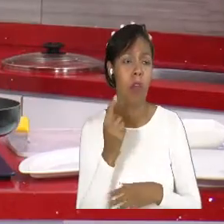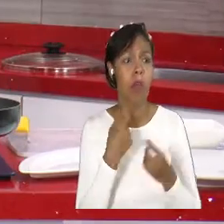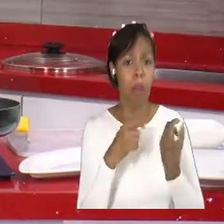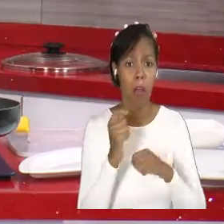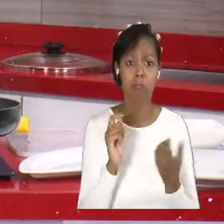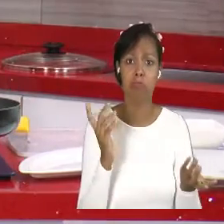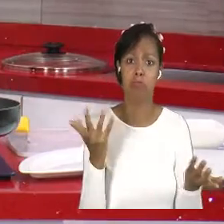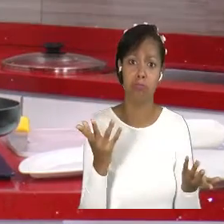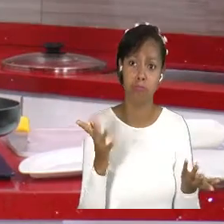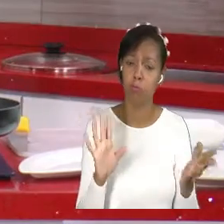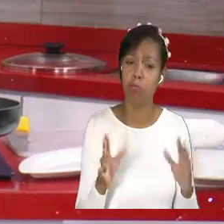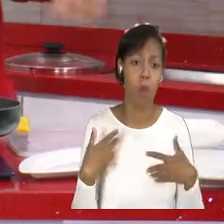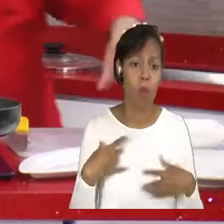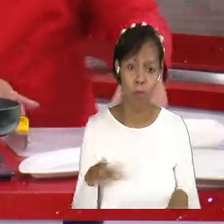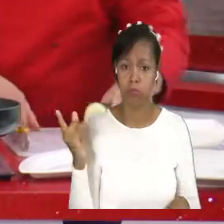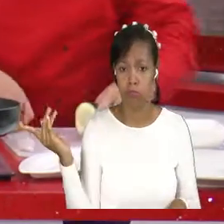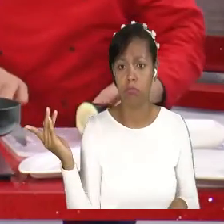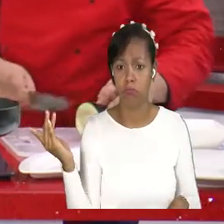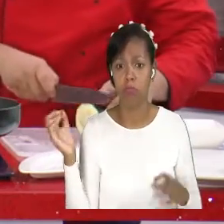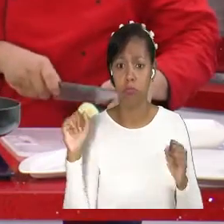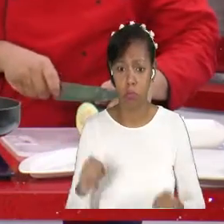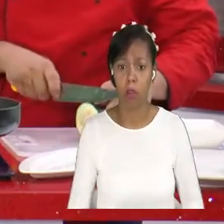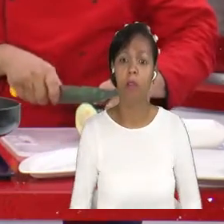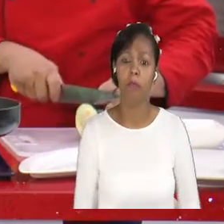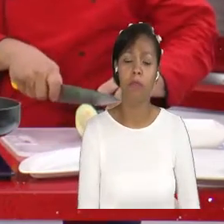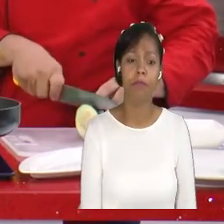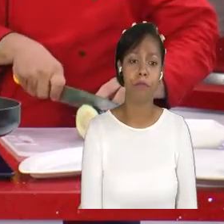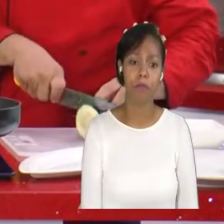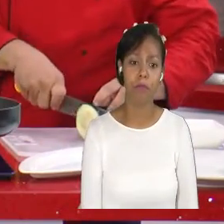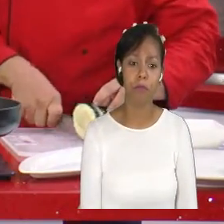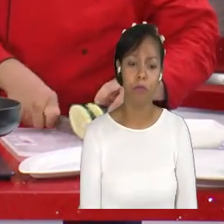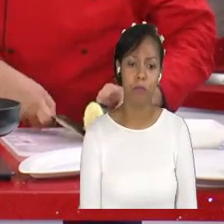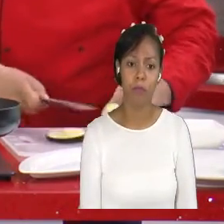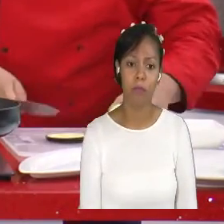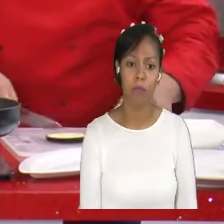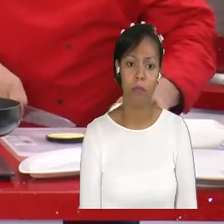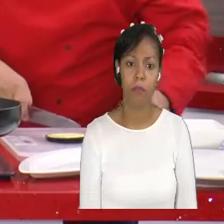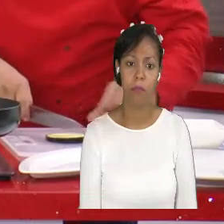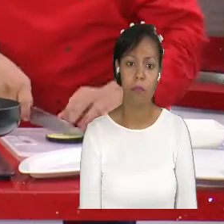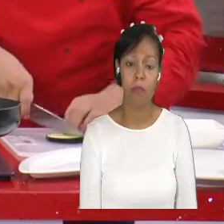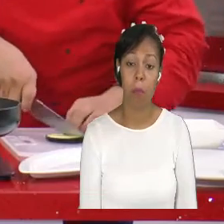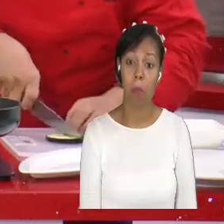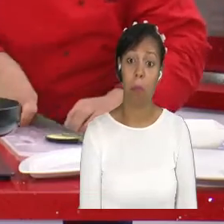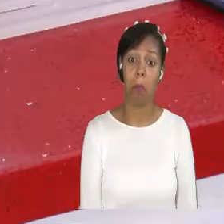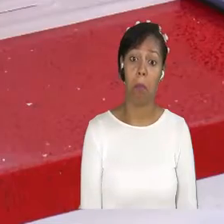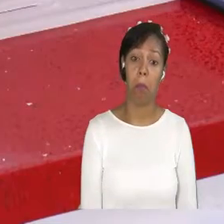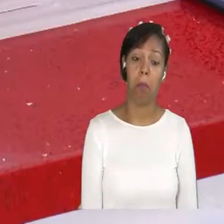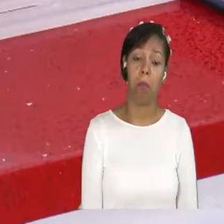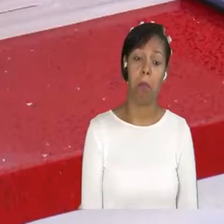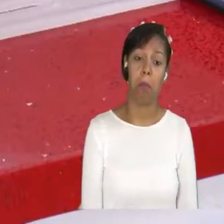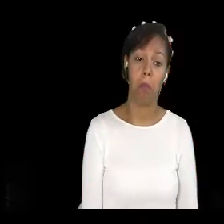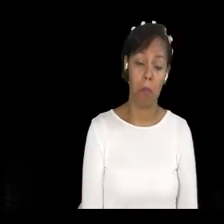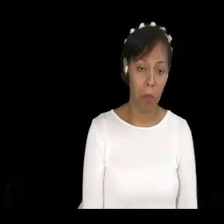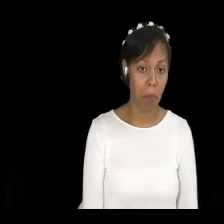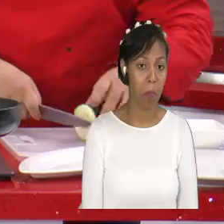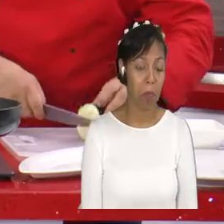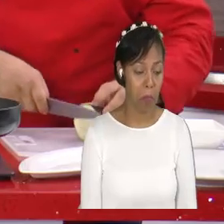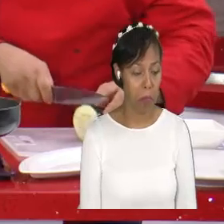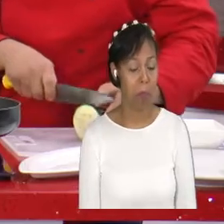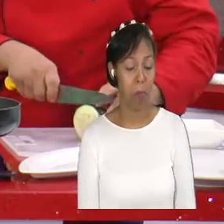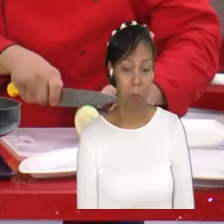vean. Misma presentación. Ok, entonces vemos aquí, ¡úpale! De esta forma ya tenemos dos presentaciones.